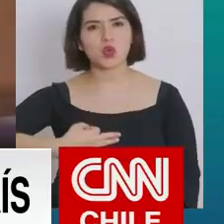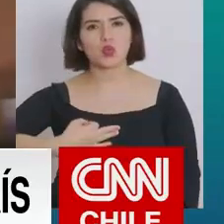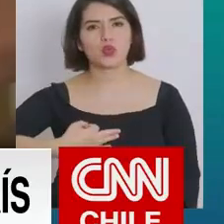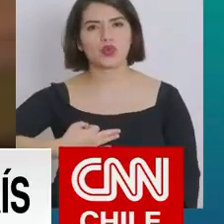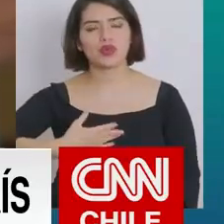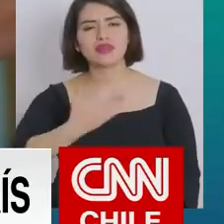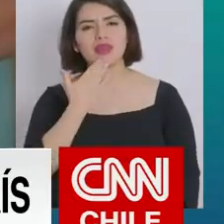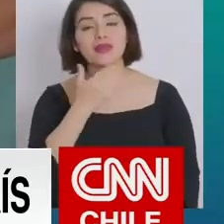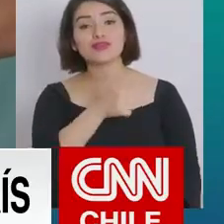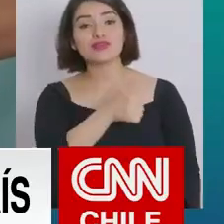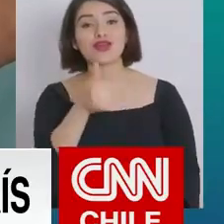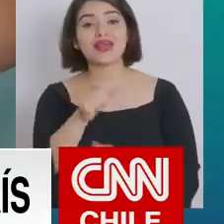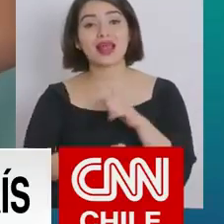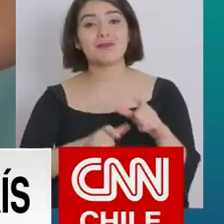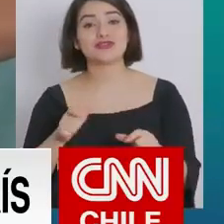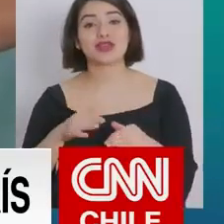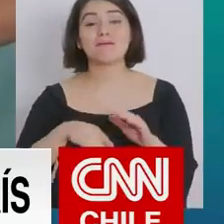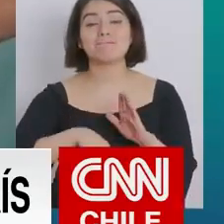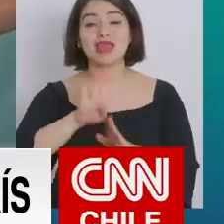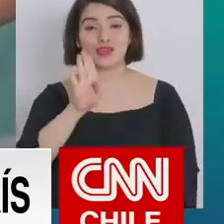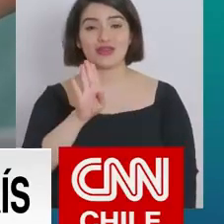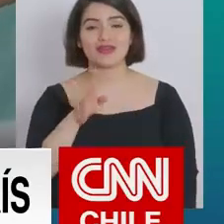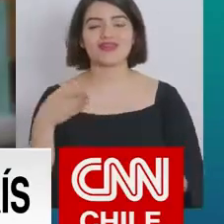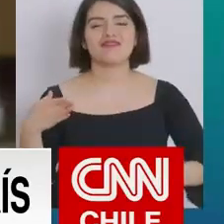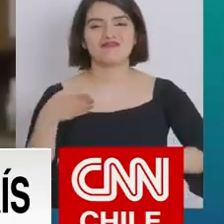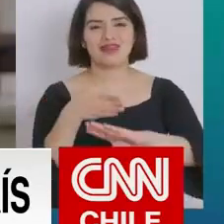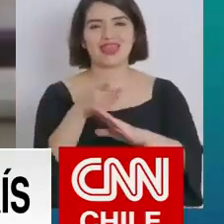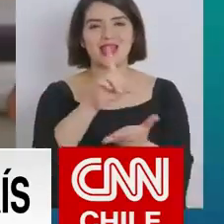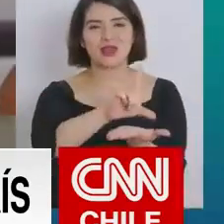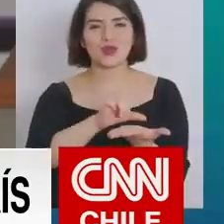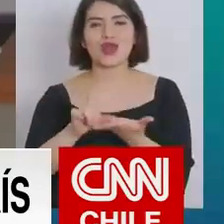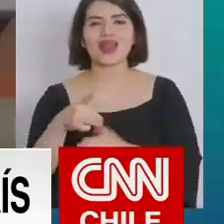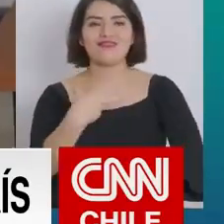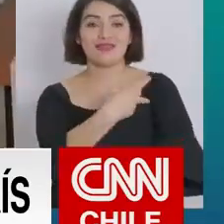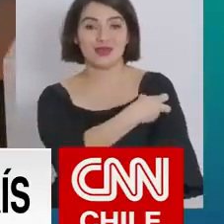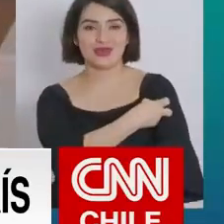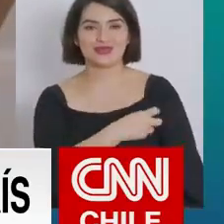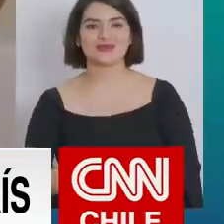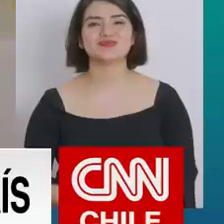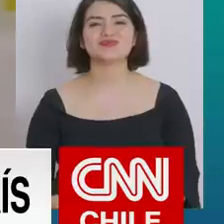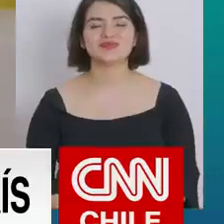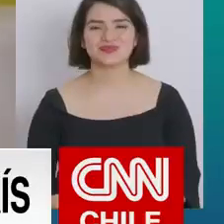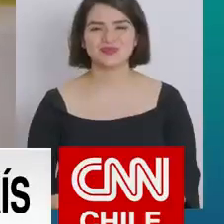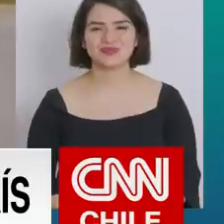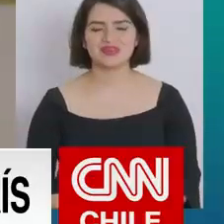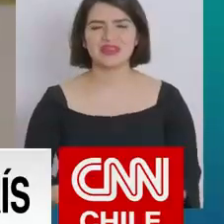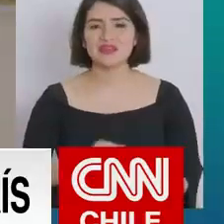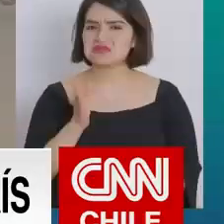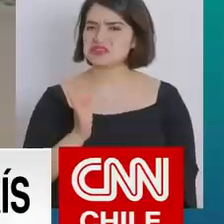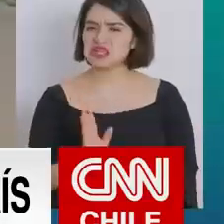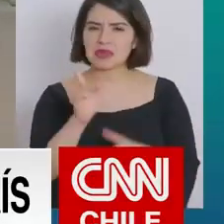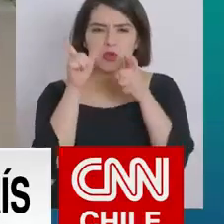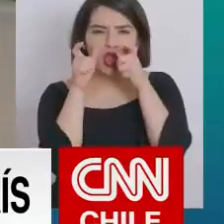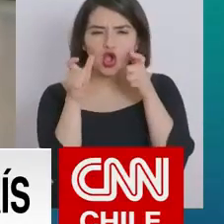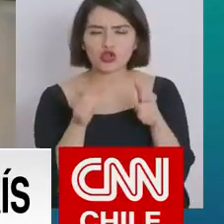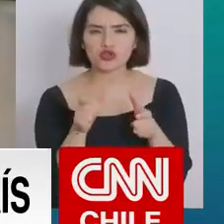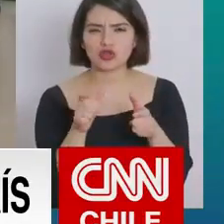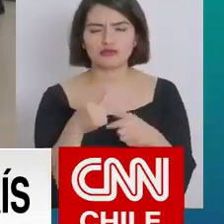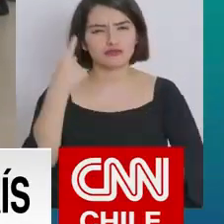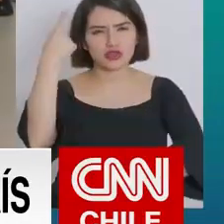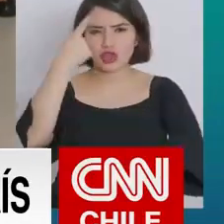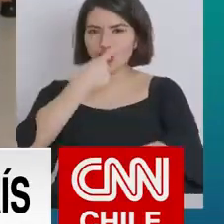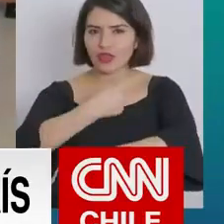para que todas aquellas personas mayores acudan a los centros de vacunación. Vamos a seguir monitoreando durante todo el día